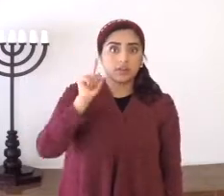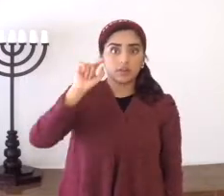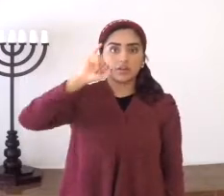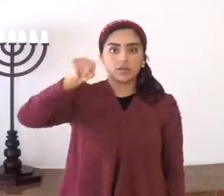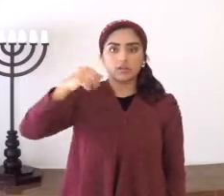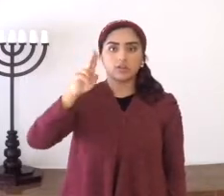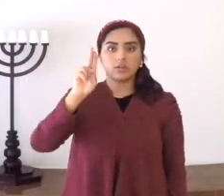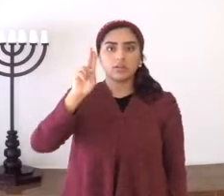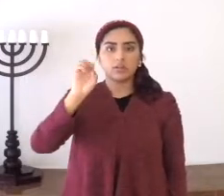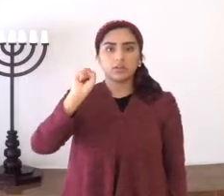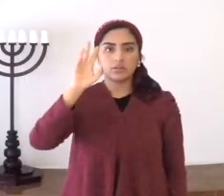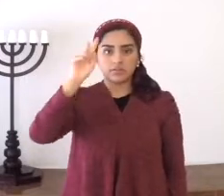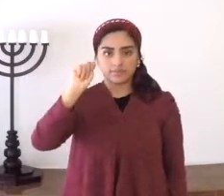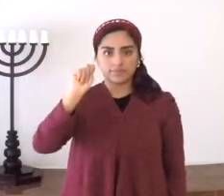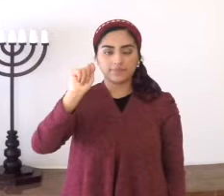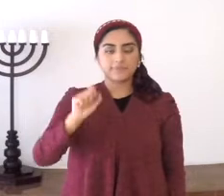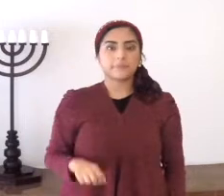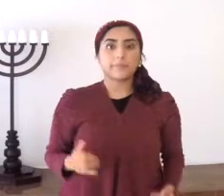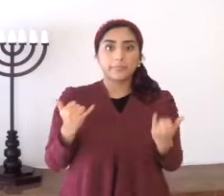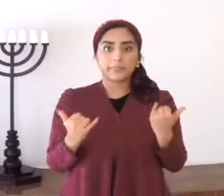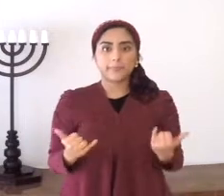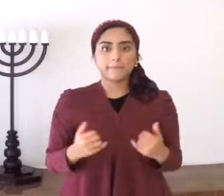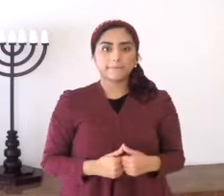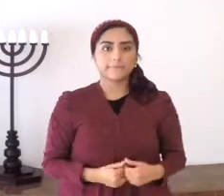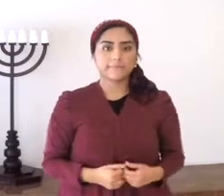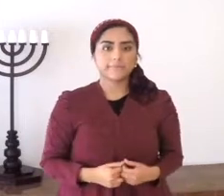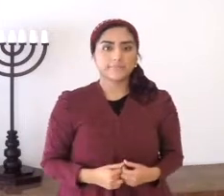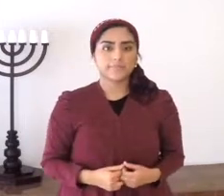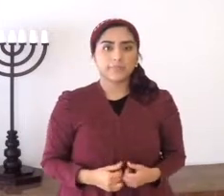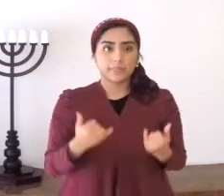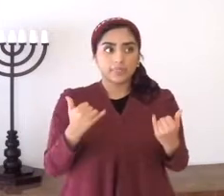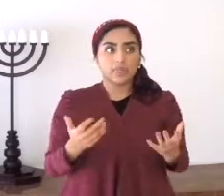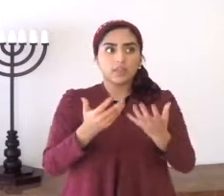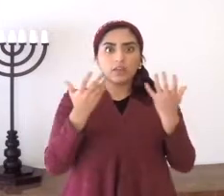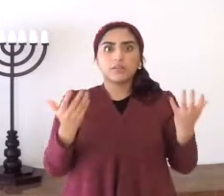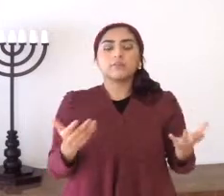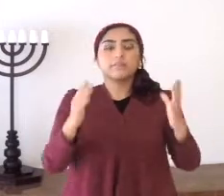es justo. Él es justo.